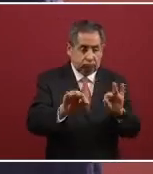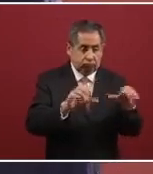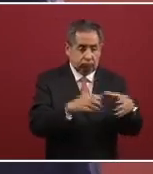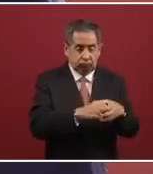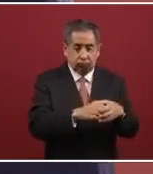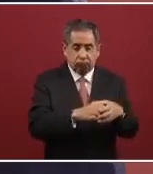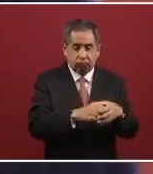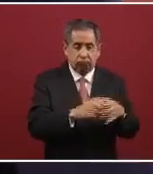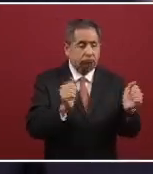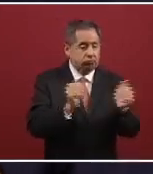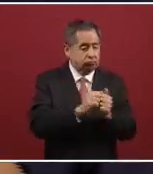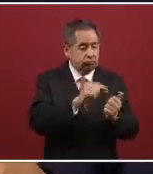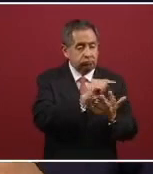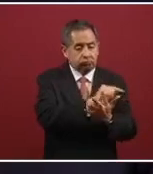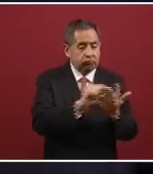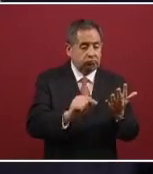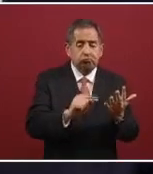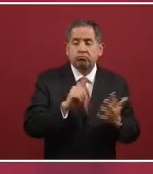con